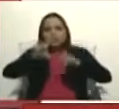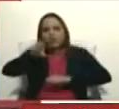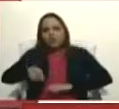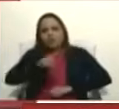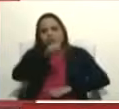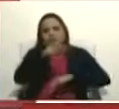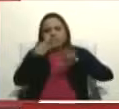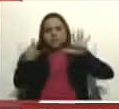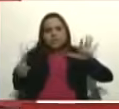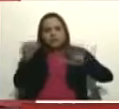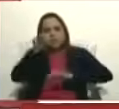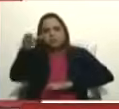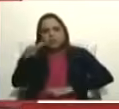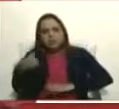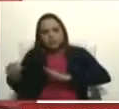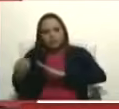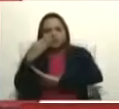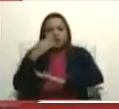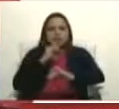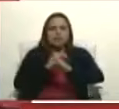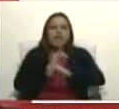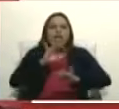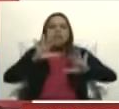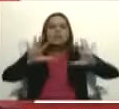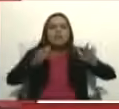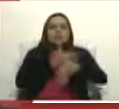98,16% de transmisión,